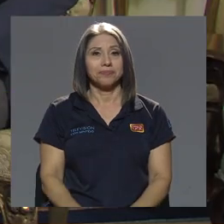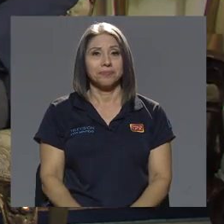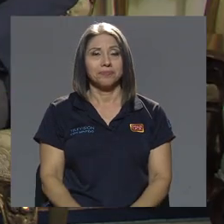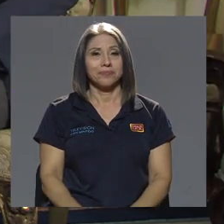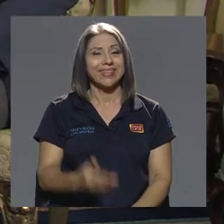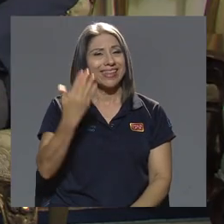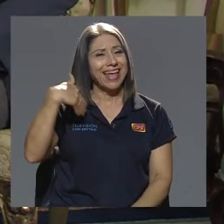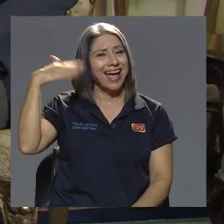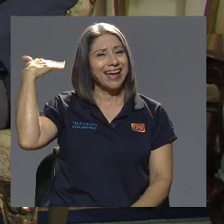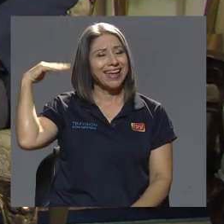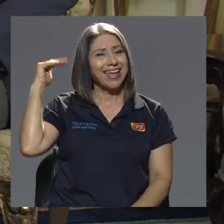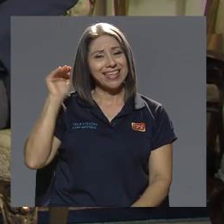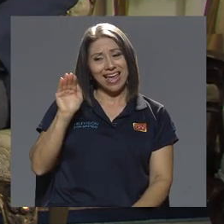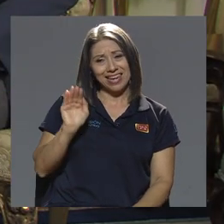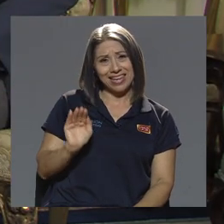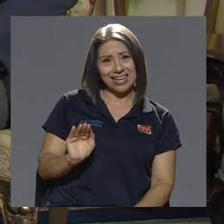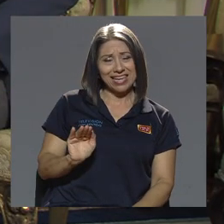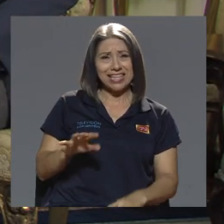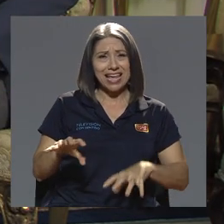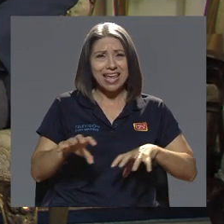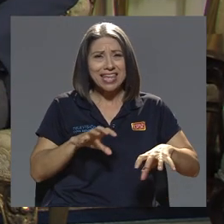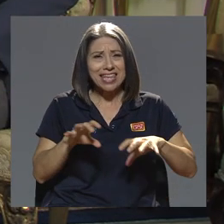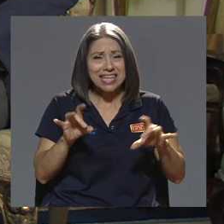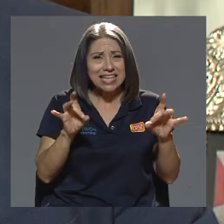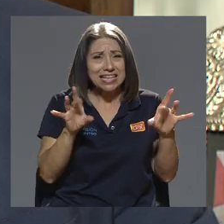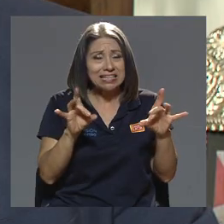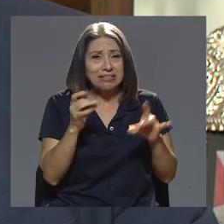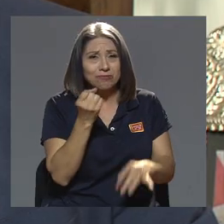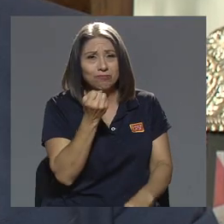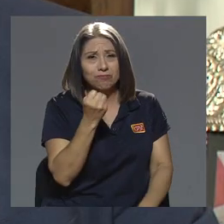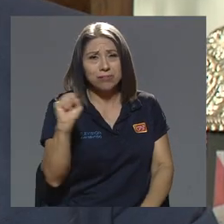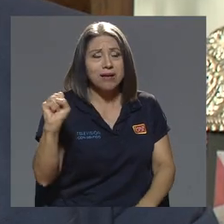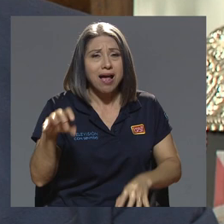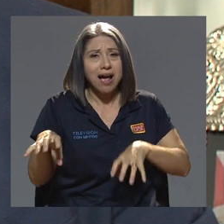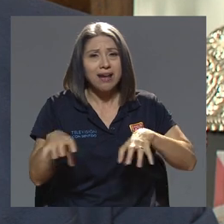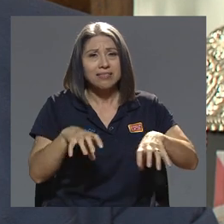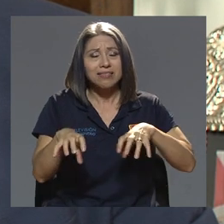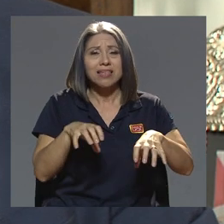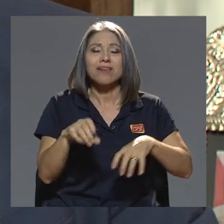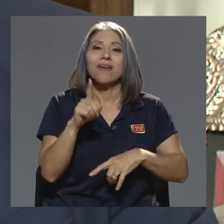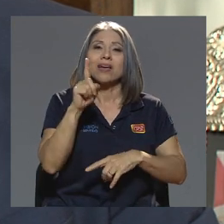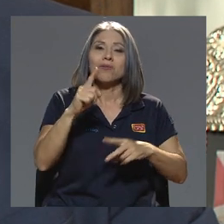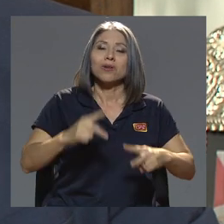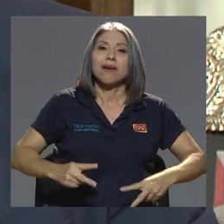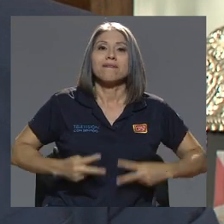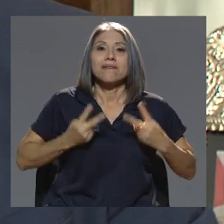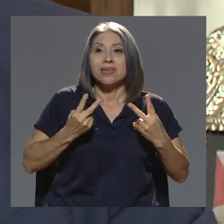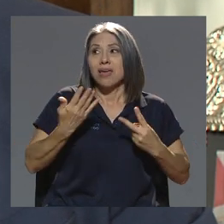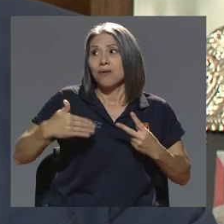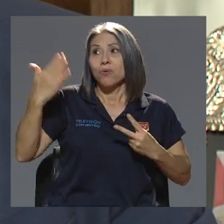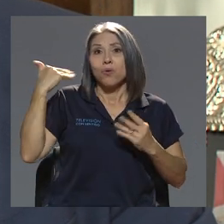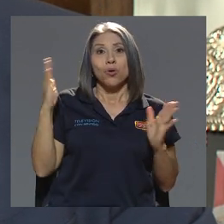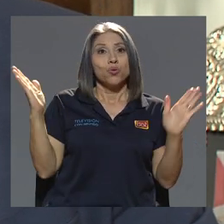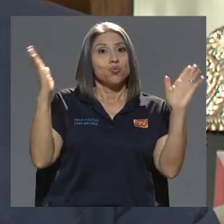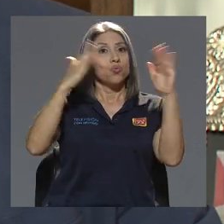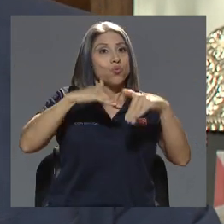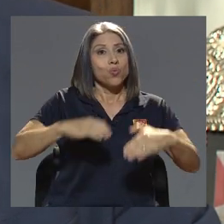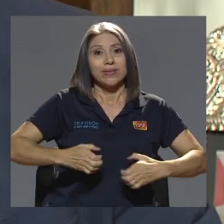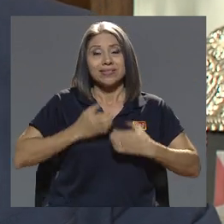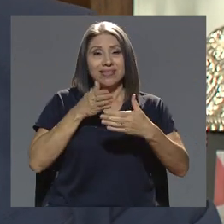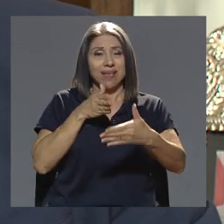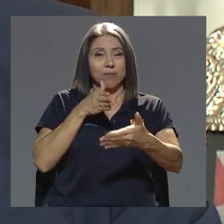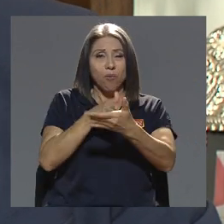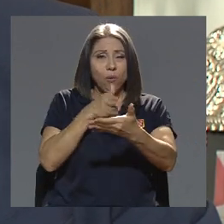De aquella niña inquieta, rebelde y sobre todo activa en una vida en la que no existía el bullying,